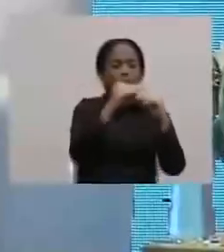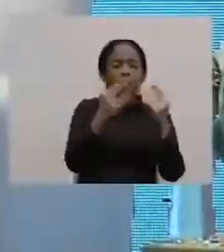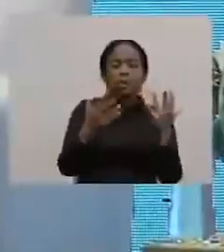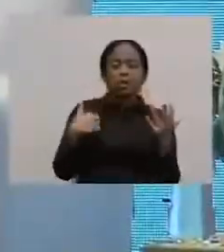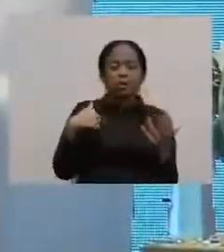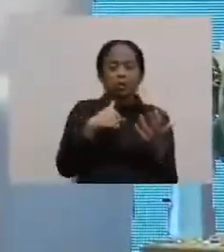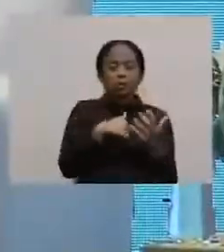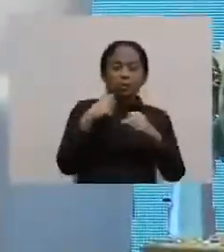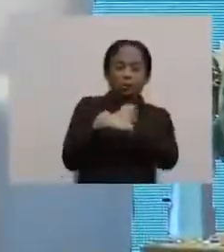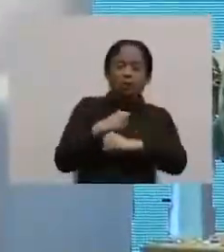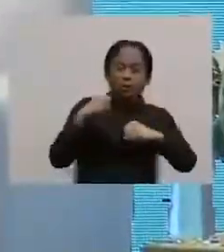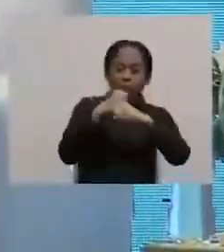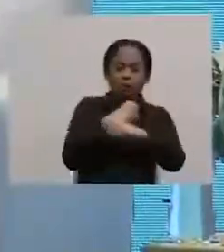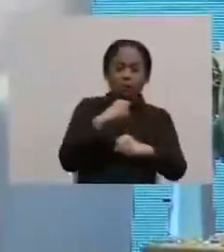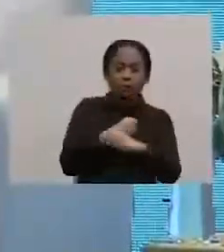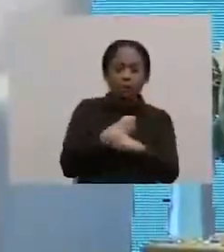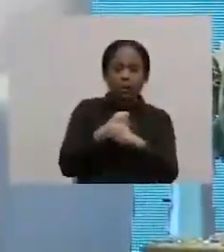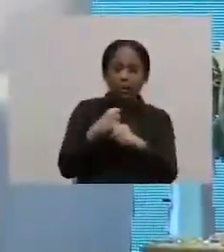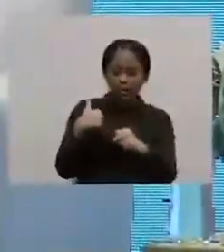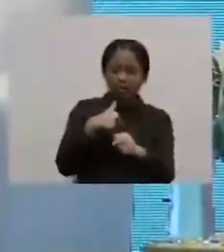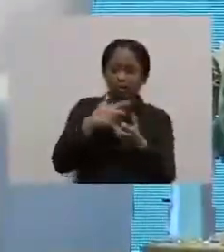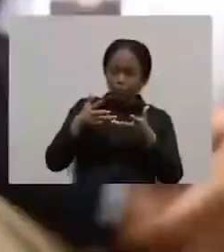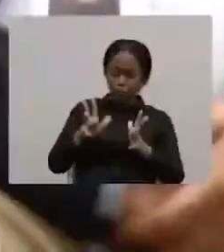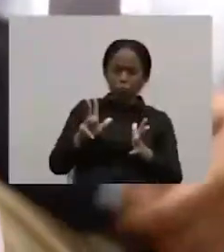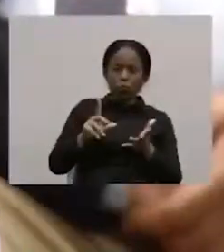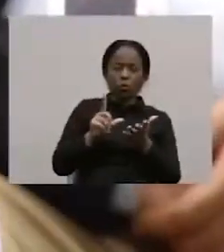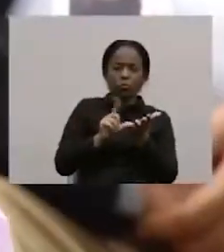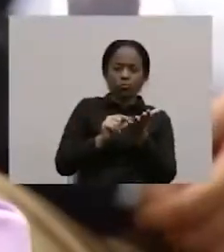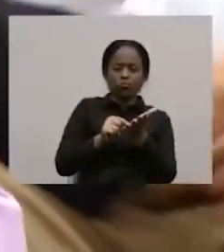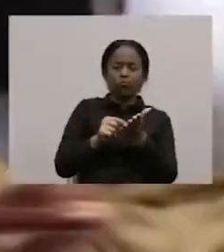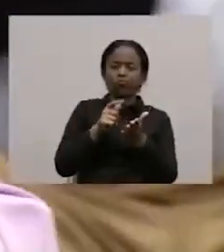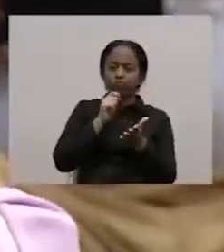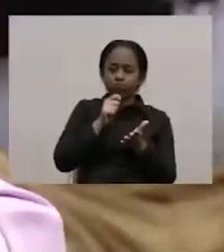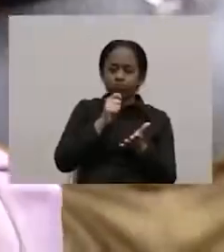que tenemos que pelear es que pues, no dejen hacer nuestro trabajo con libertad.